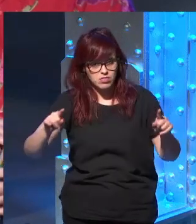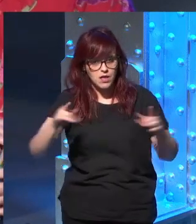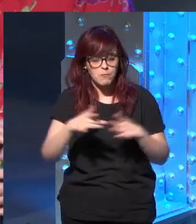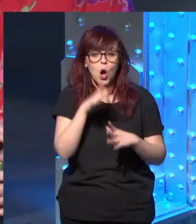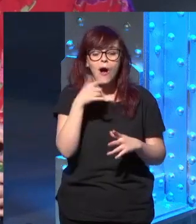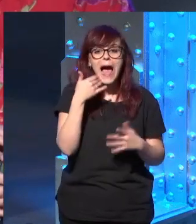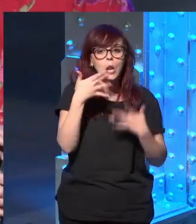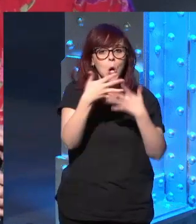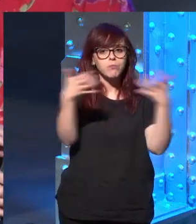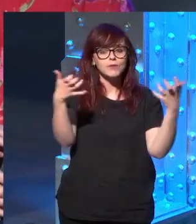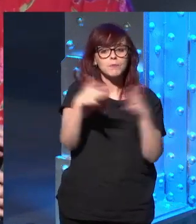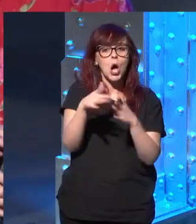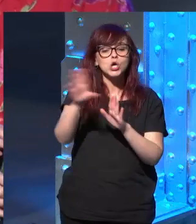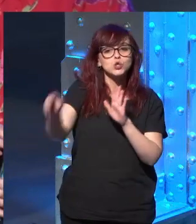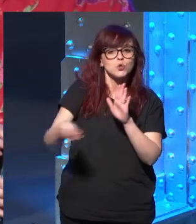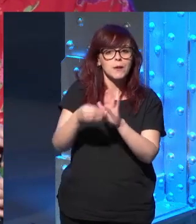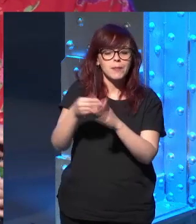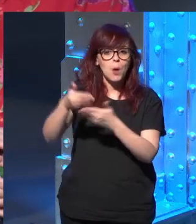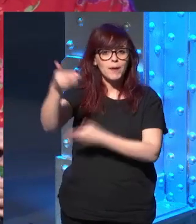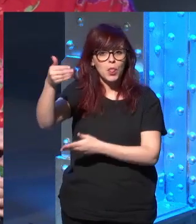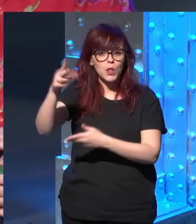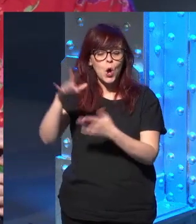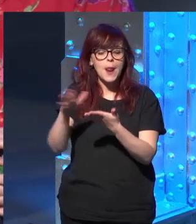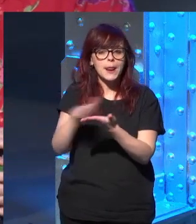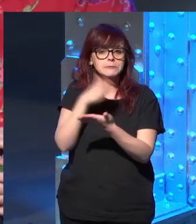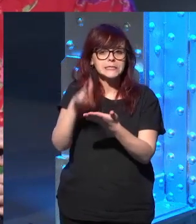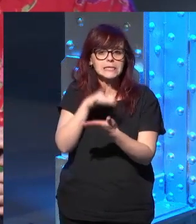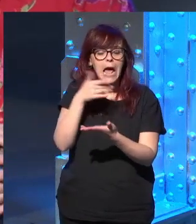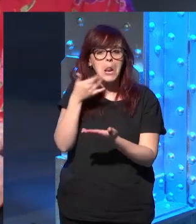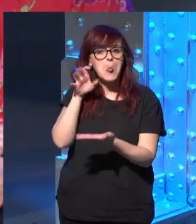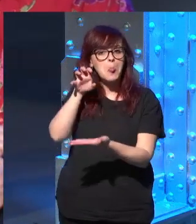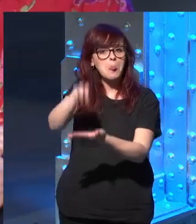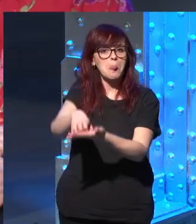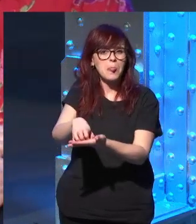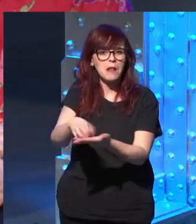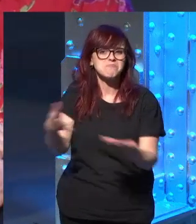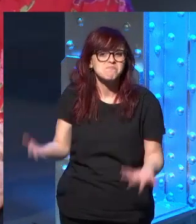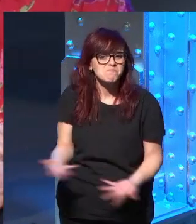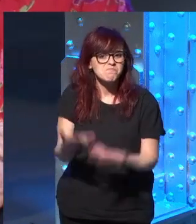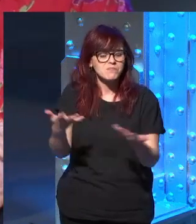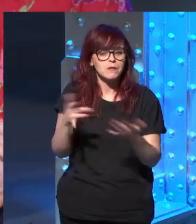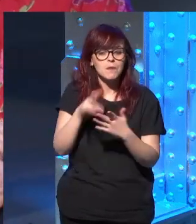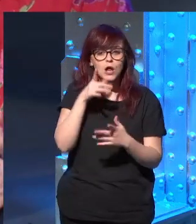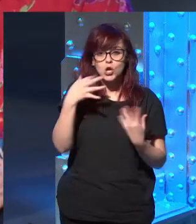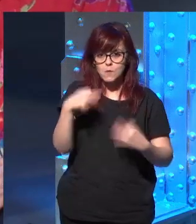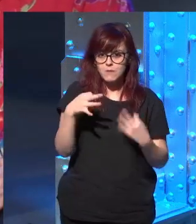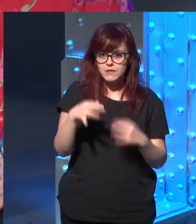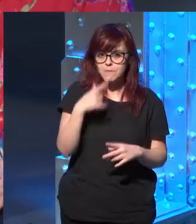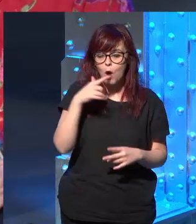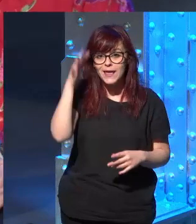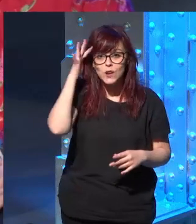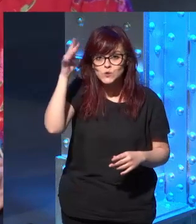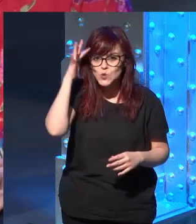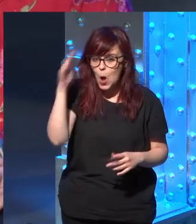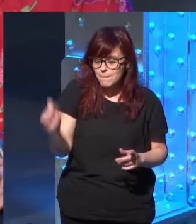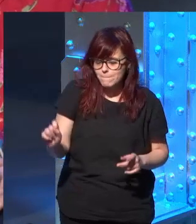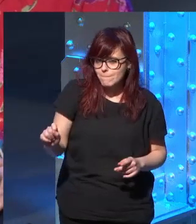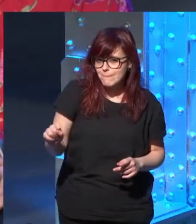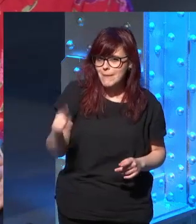alguna reseña en algún suplemento, que curiosamente a mí la mayoría de las veces la reseña que más ilusión te hace,